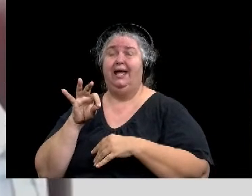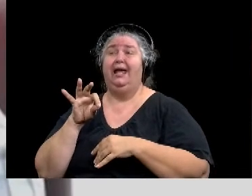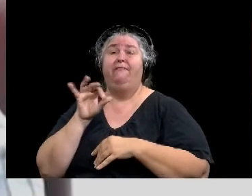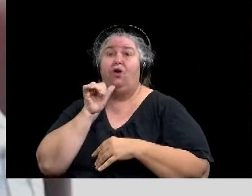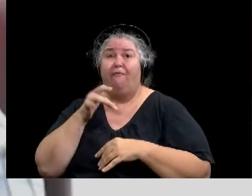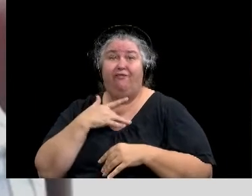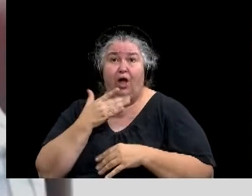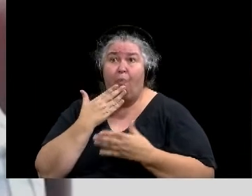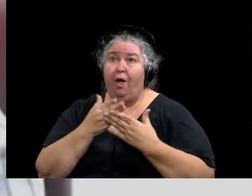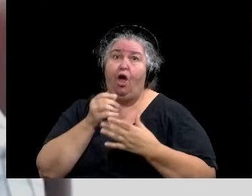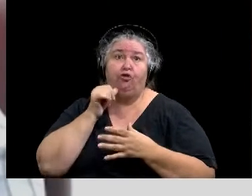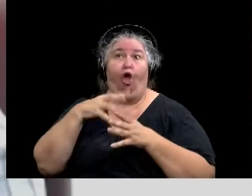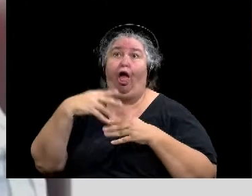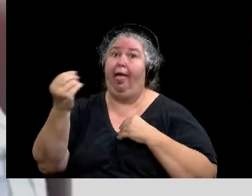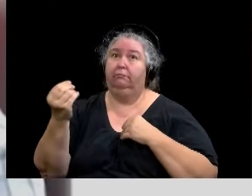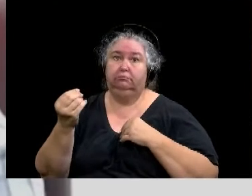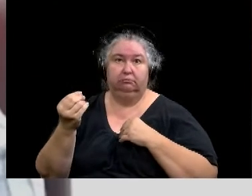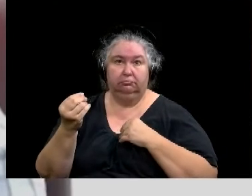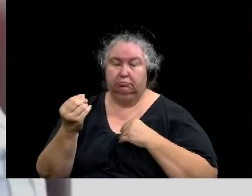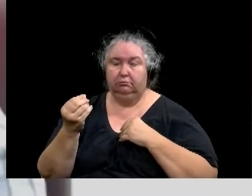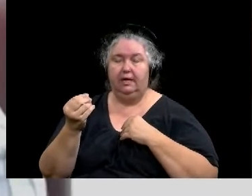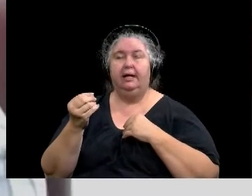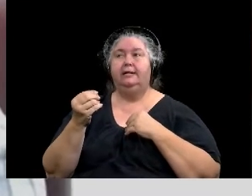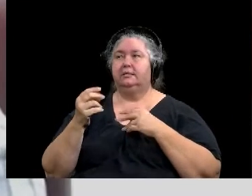y si se sienten